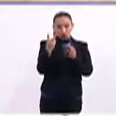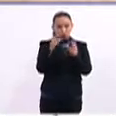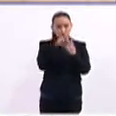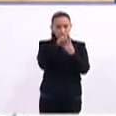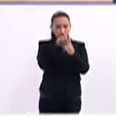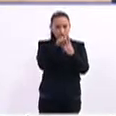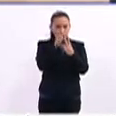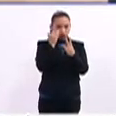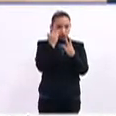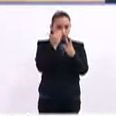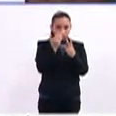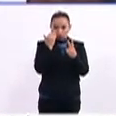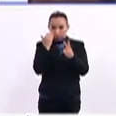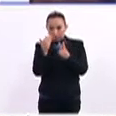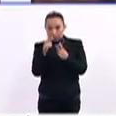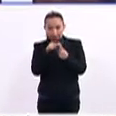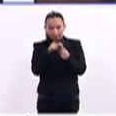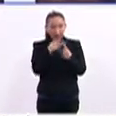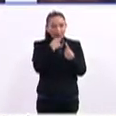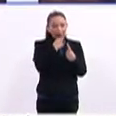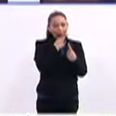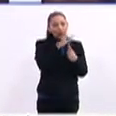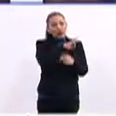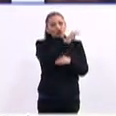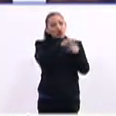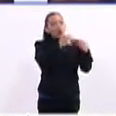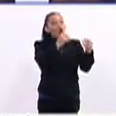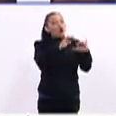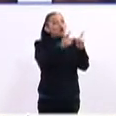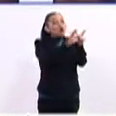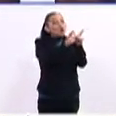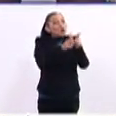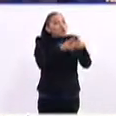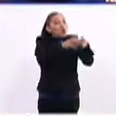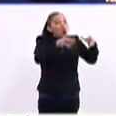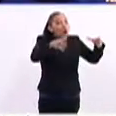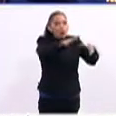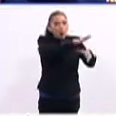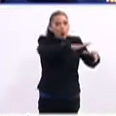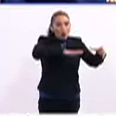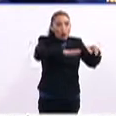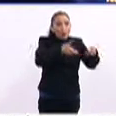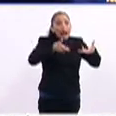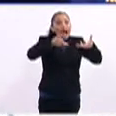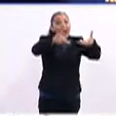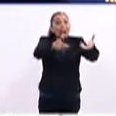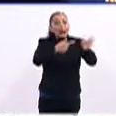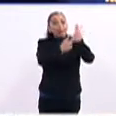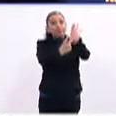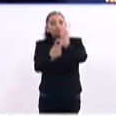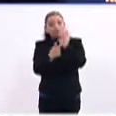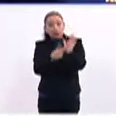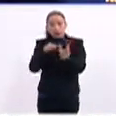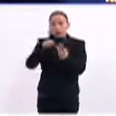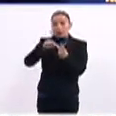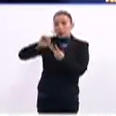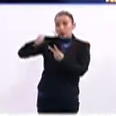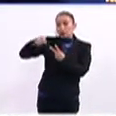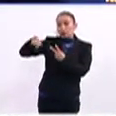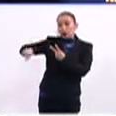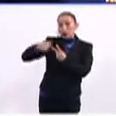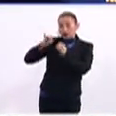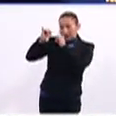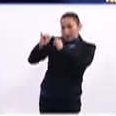dos tiempos. El que habla de todos juntos, de manera masiva, y sale a la calle, y el que habla